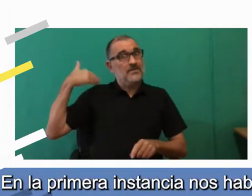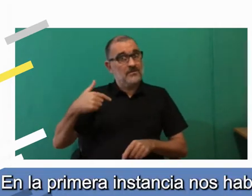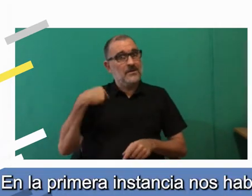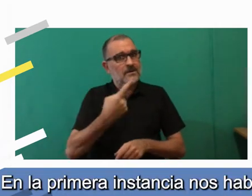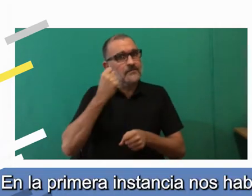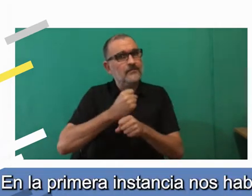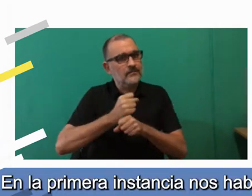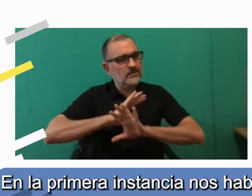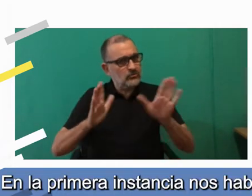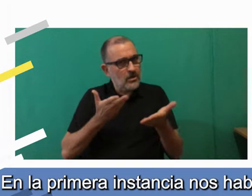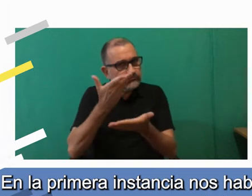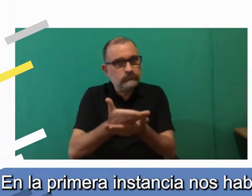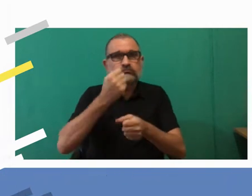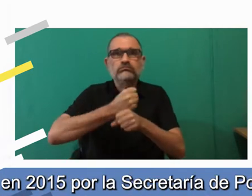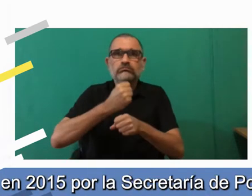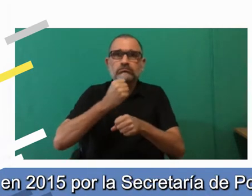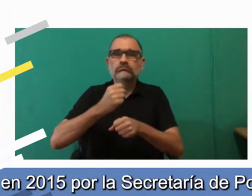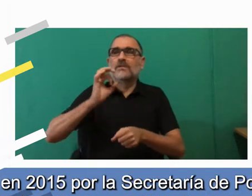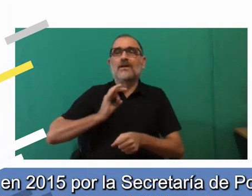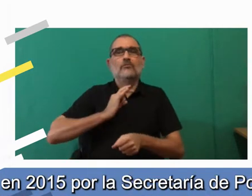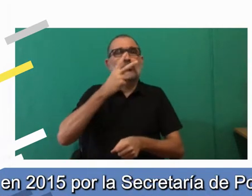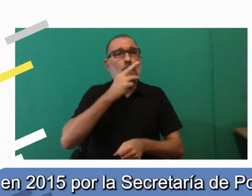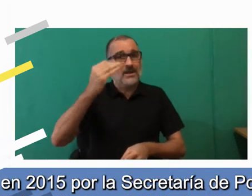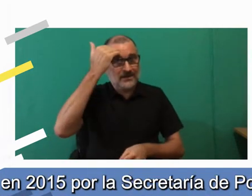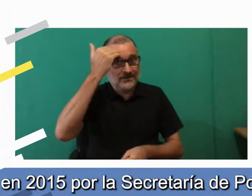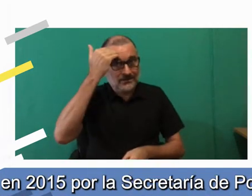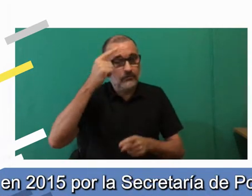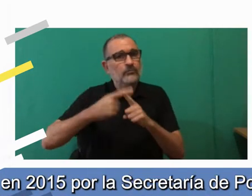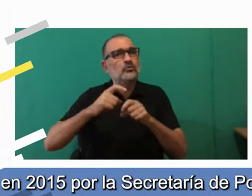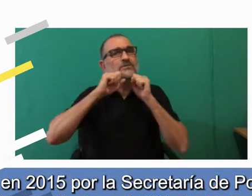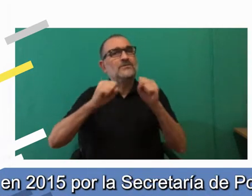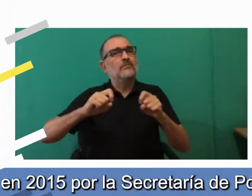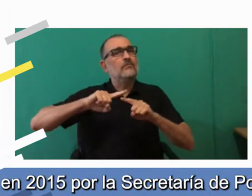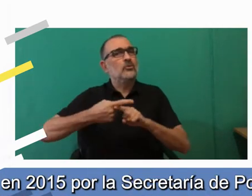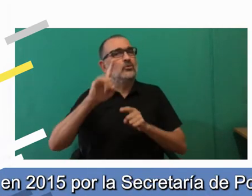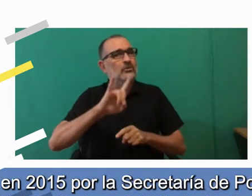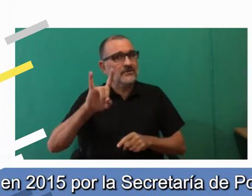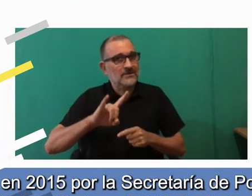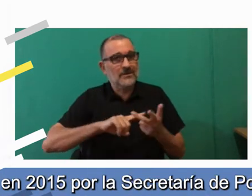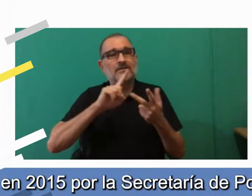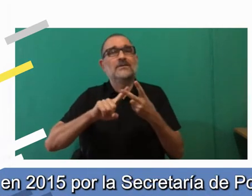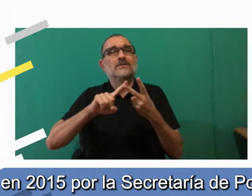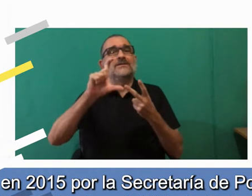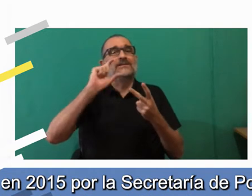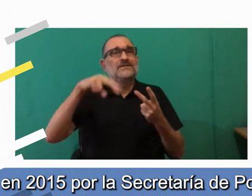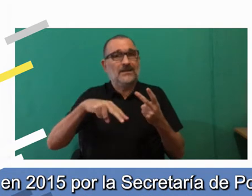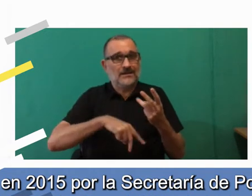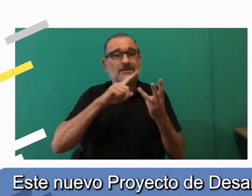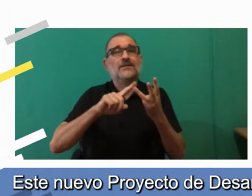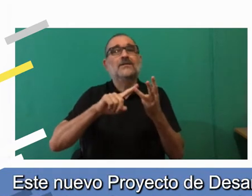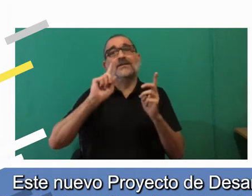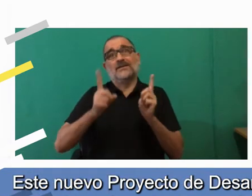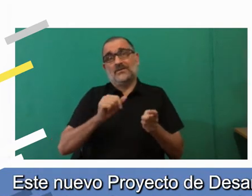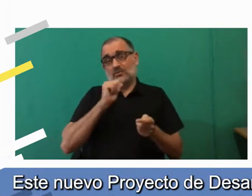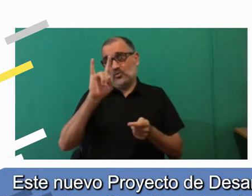una convocatoria realizada en 2015 por la Secretaría de Políticas Universitarias, el CIN y la Universidad.